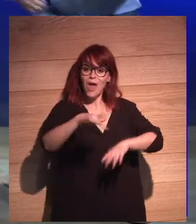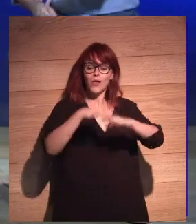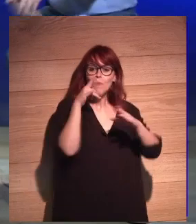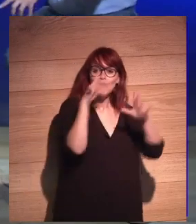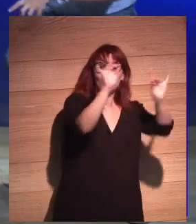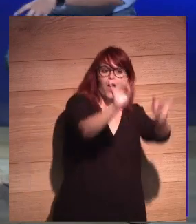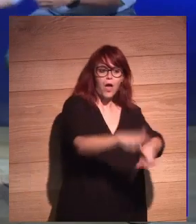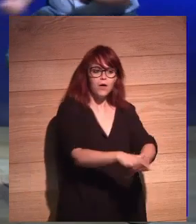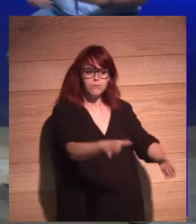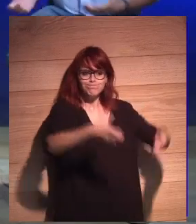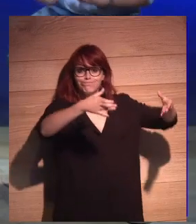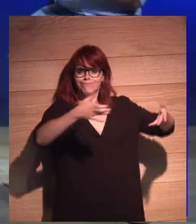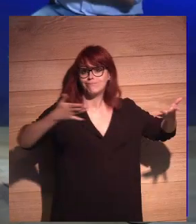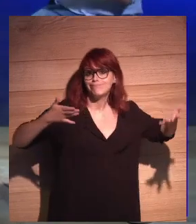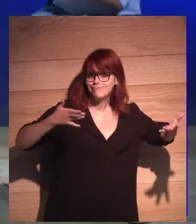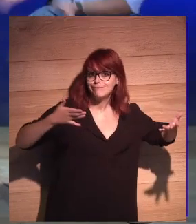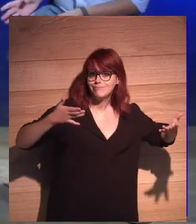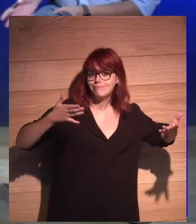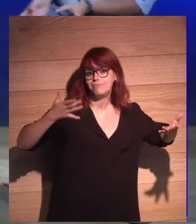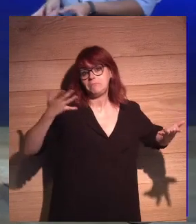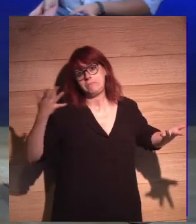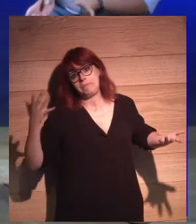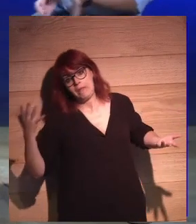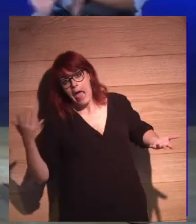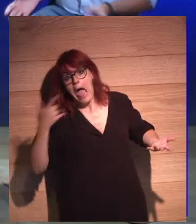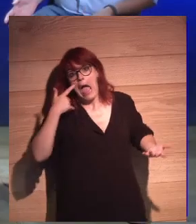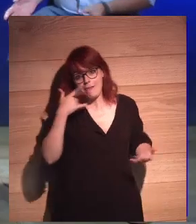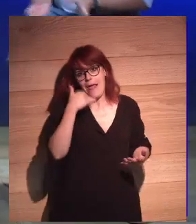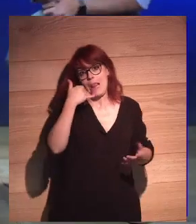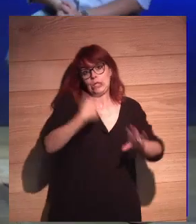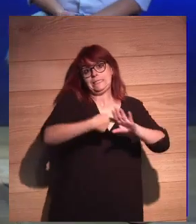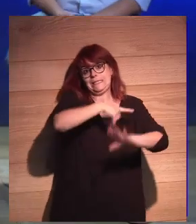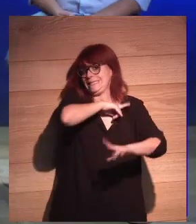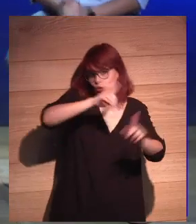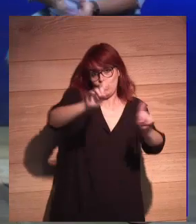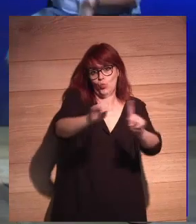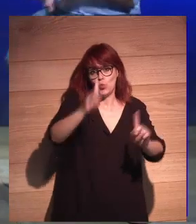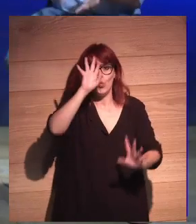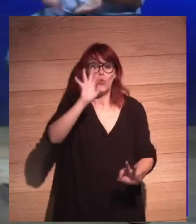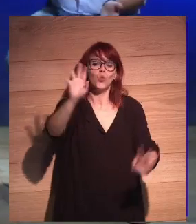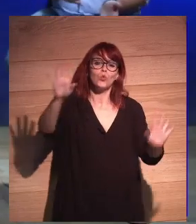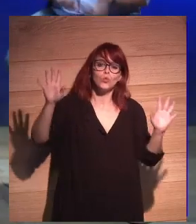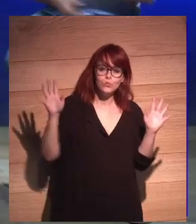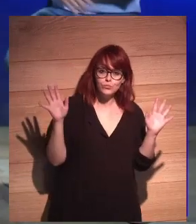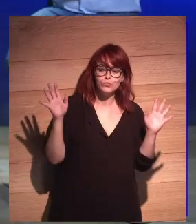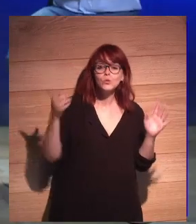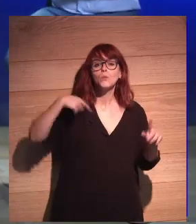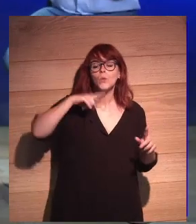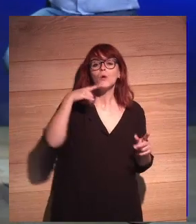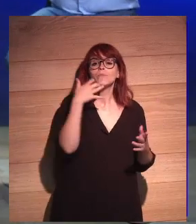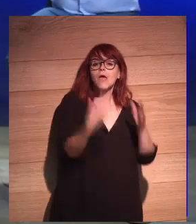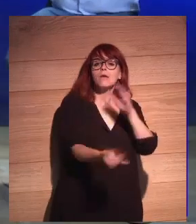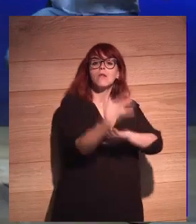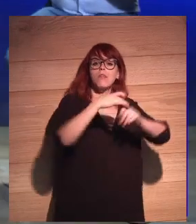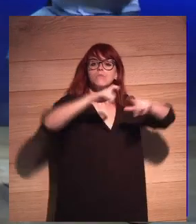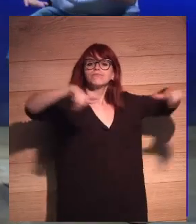tocar, le puedo coger, le puedo hacer... Bueno, un poco sí, pero no tanto, no, y ese es el problema que tenemos. ¿Me voy a recrear esta